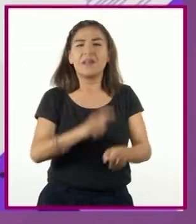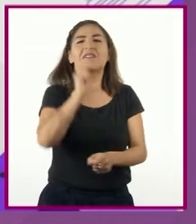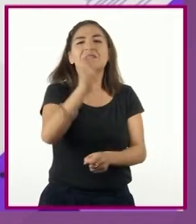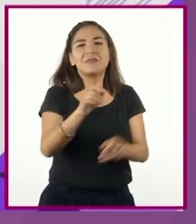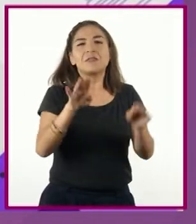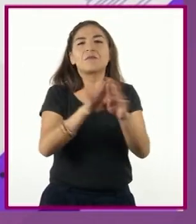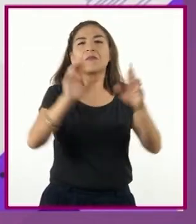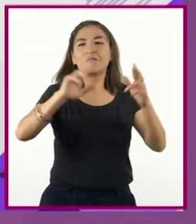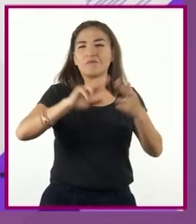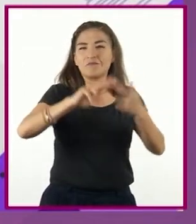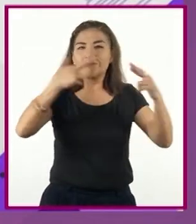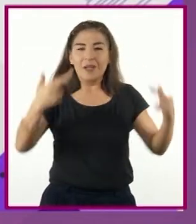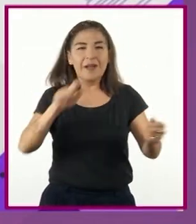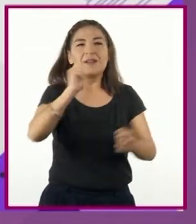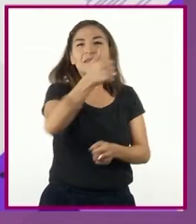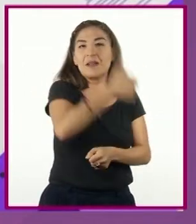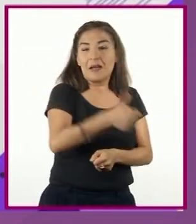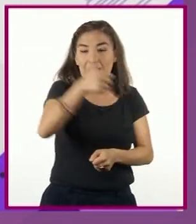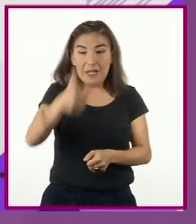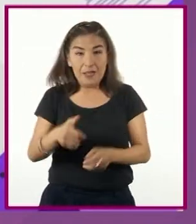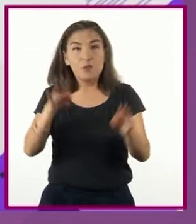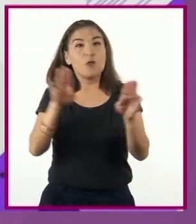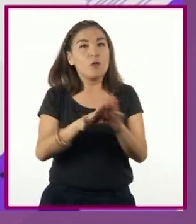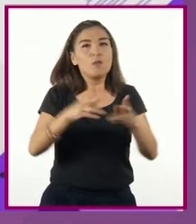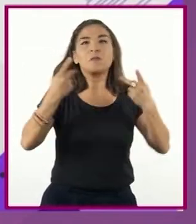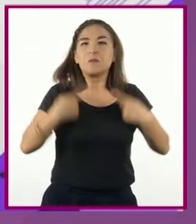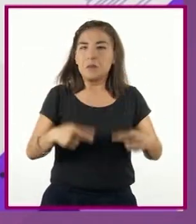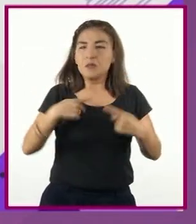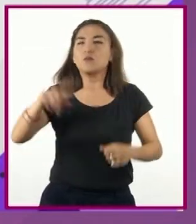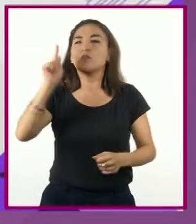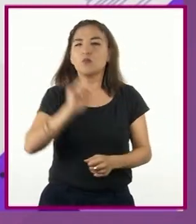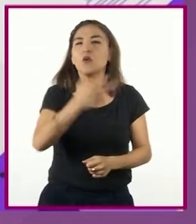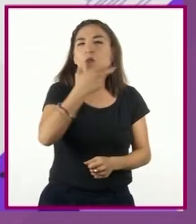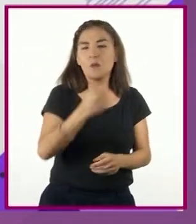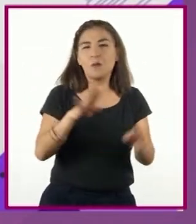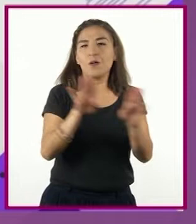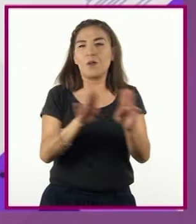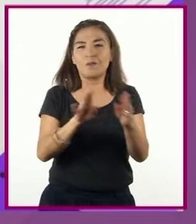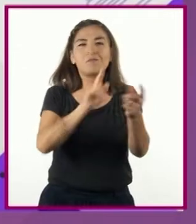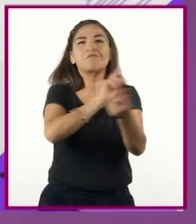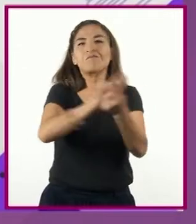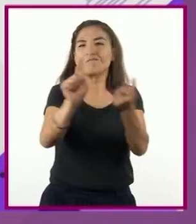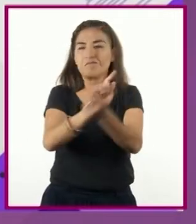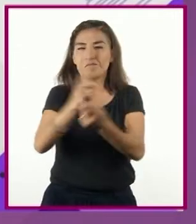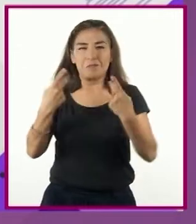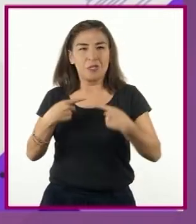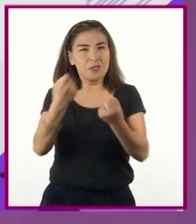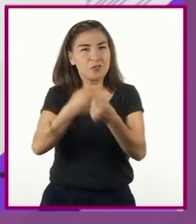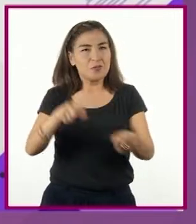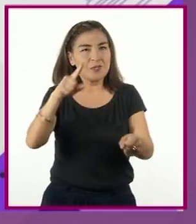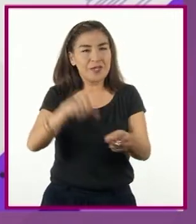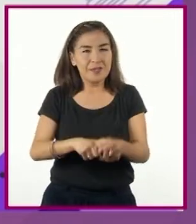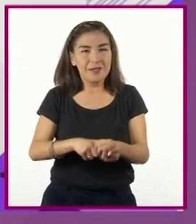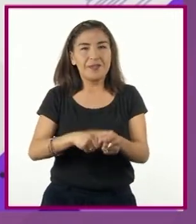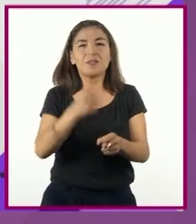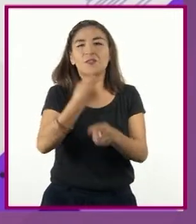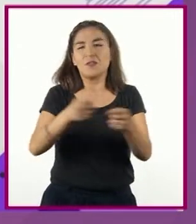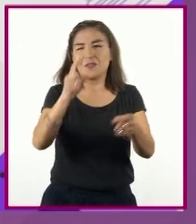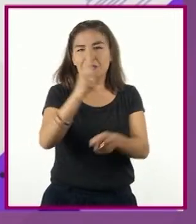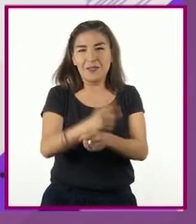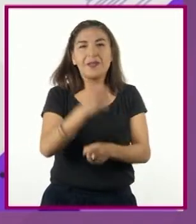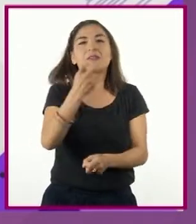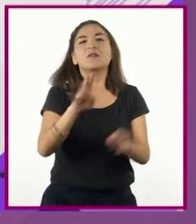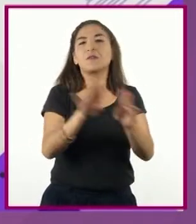distintas relaciones que cada una y cada uno establece con la sociedad, que van desde los vínculos con la familia,